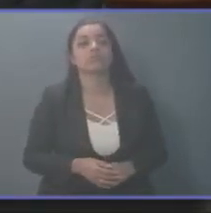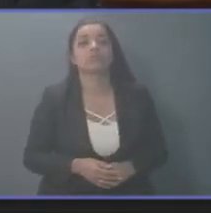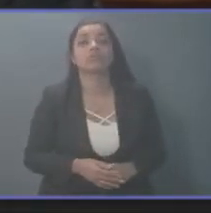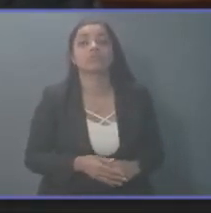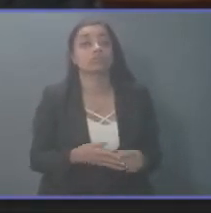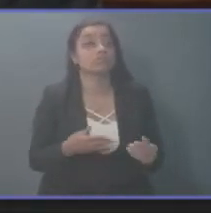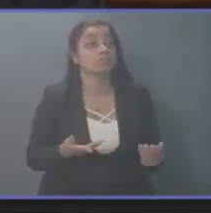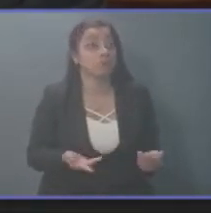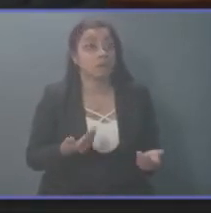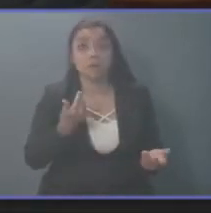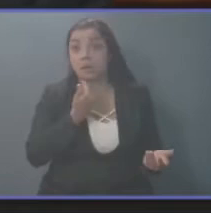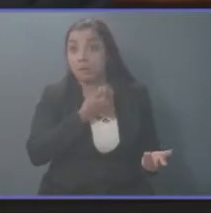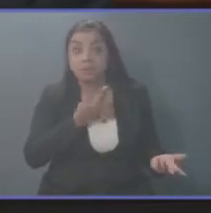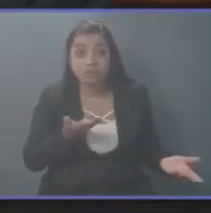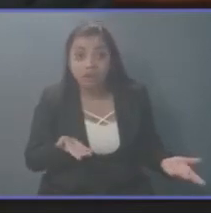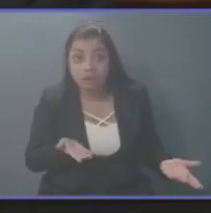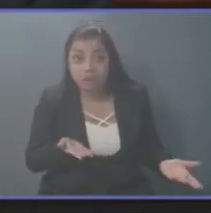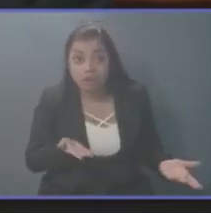Pero ¿qué es lo que pasa?